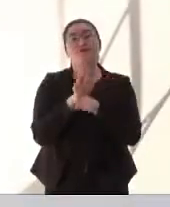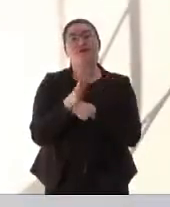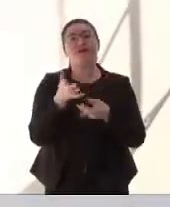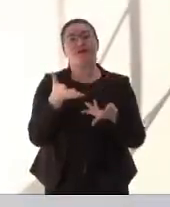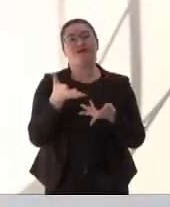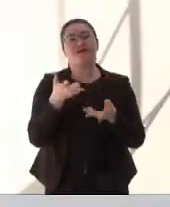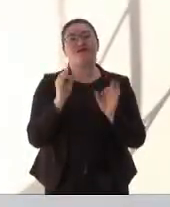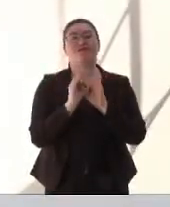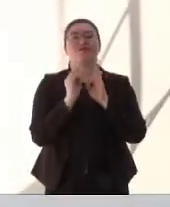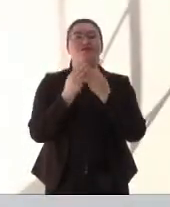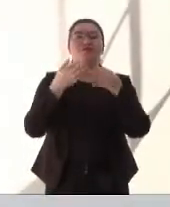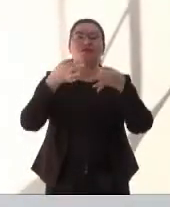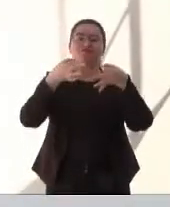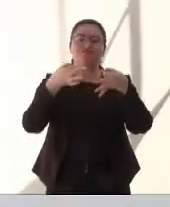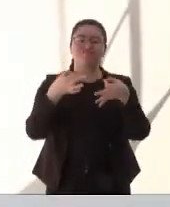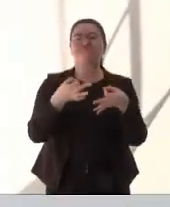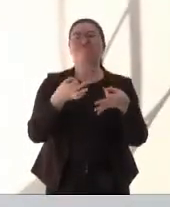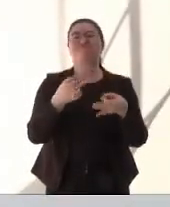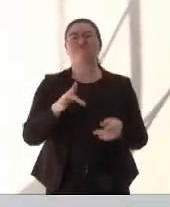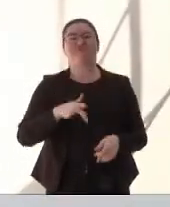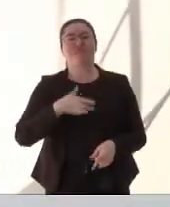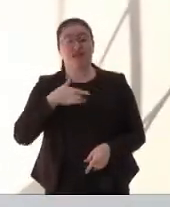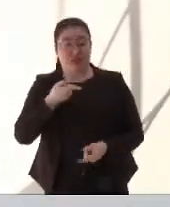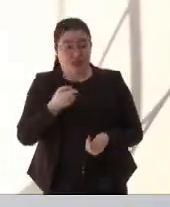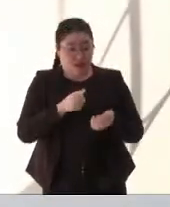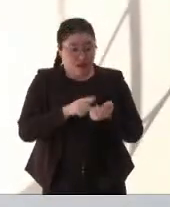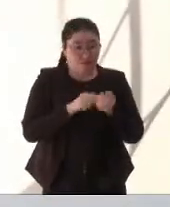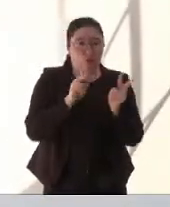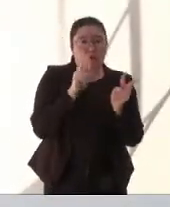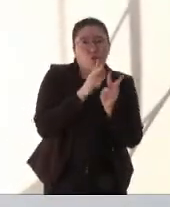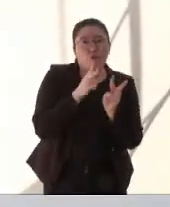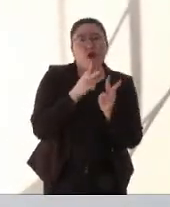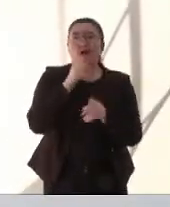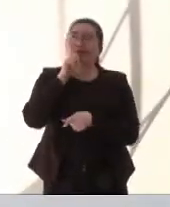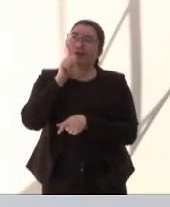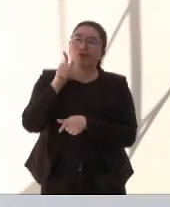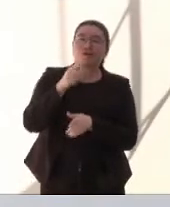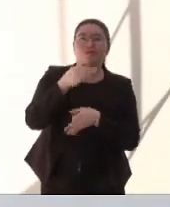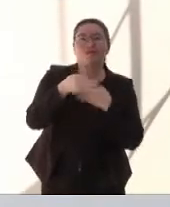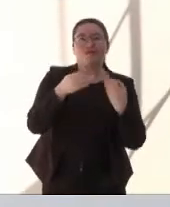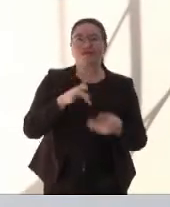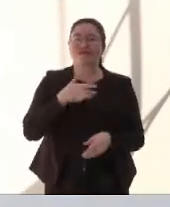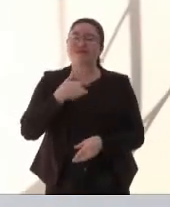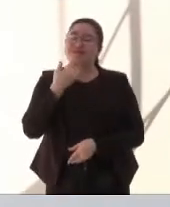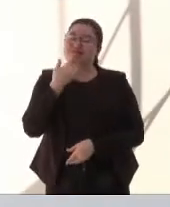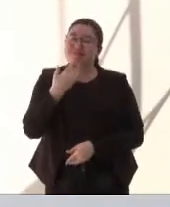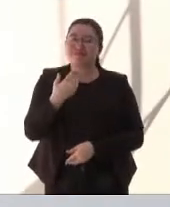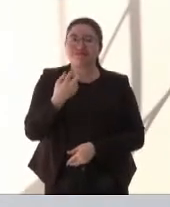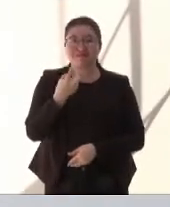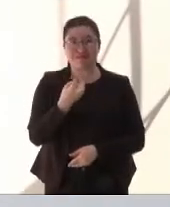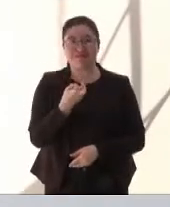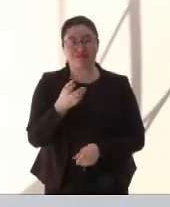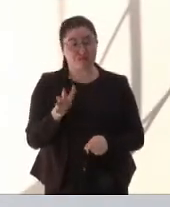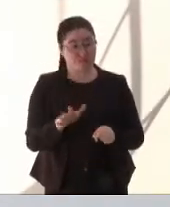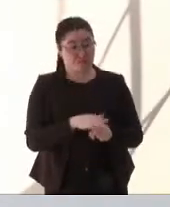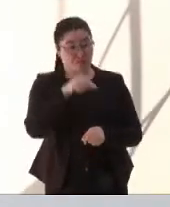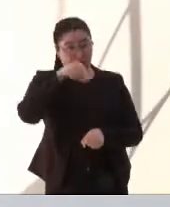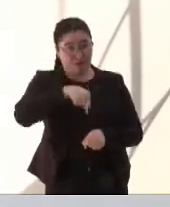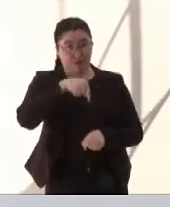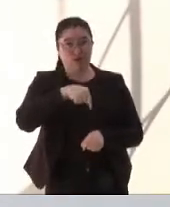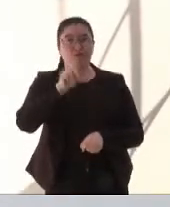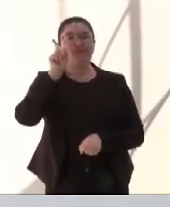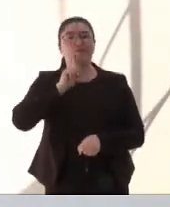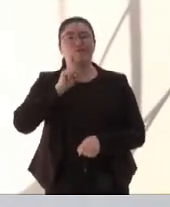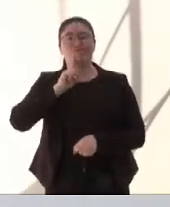esa calidez, que se tenga ventilación, que se tenga iluminación, porque aquí llegan las mujeres,